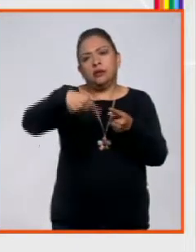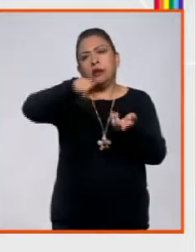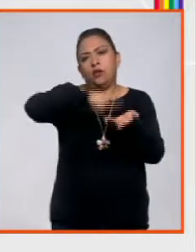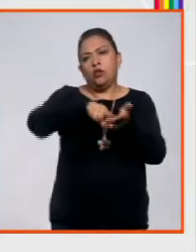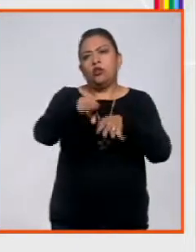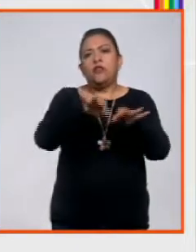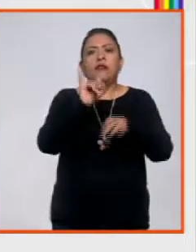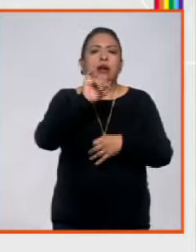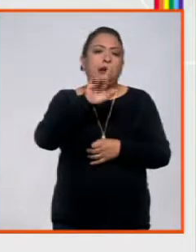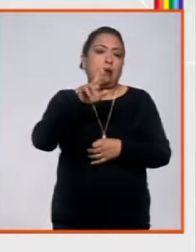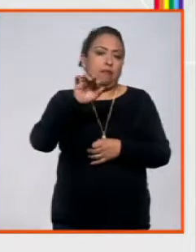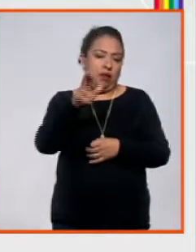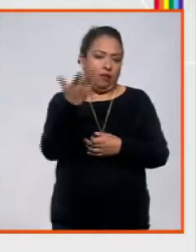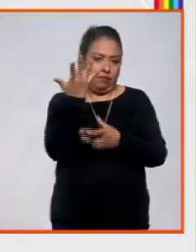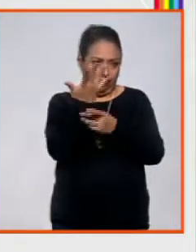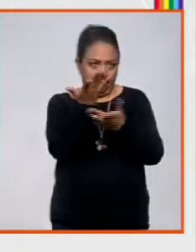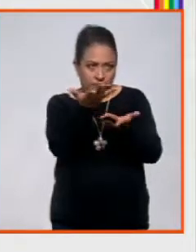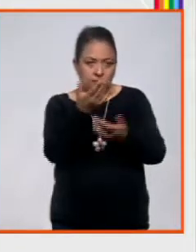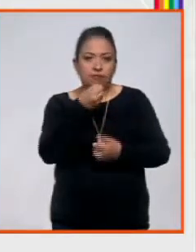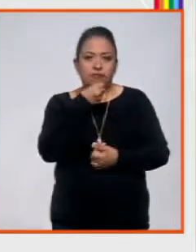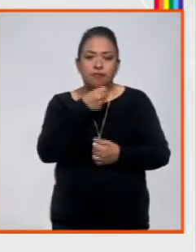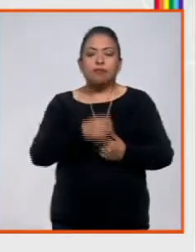el email esto fue lo que dijo